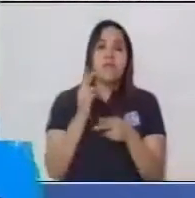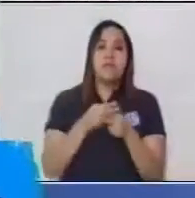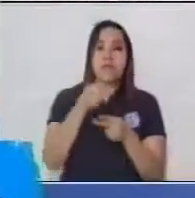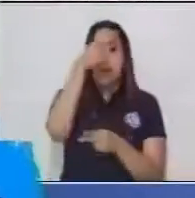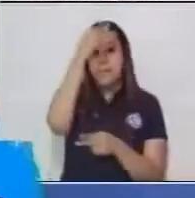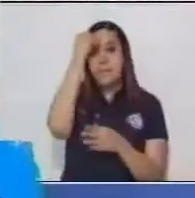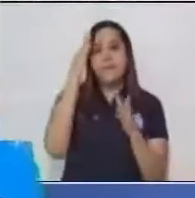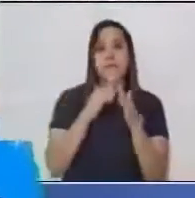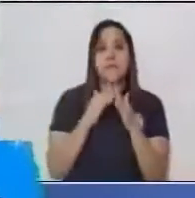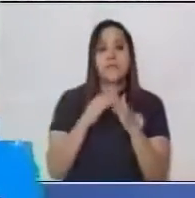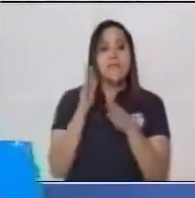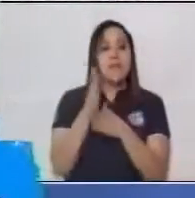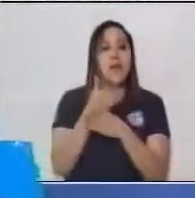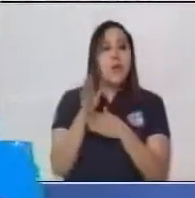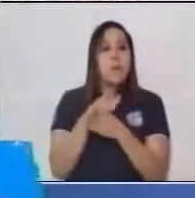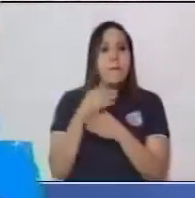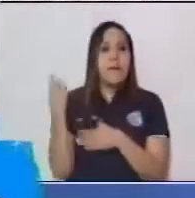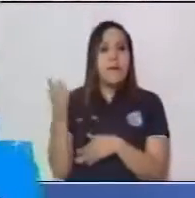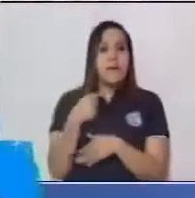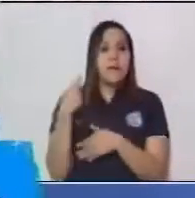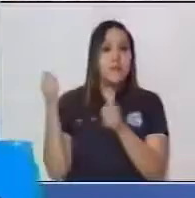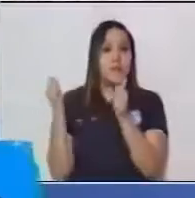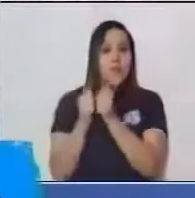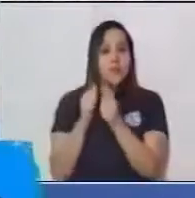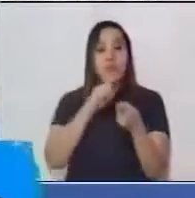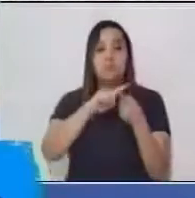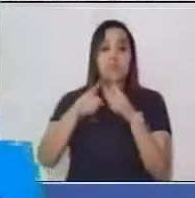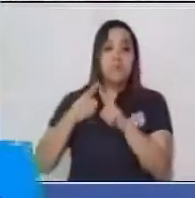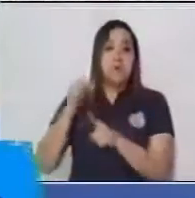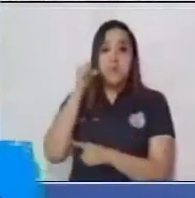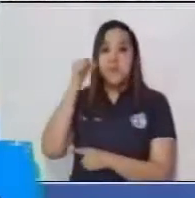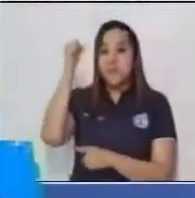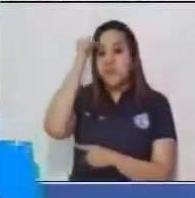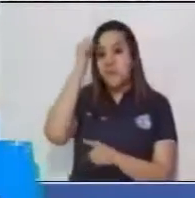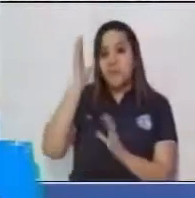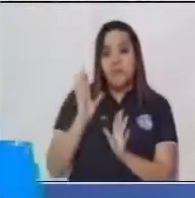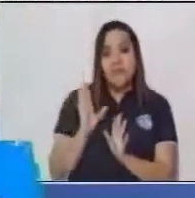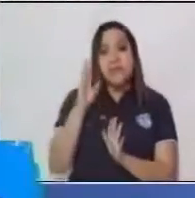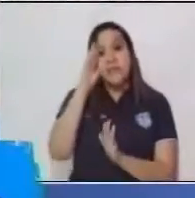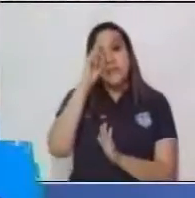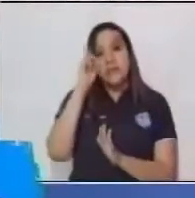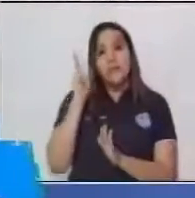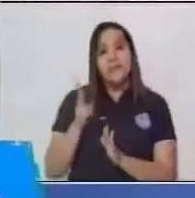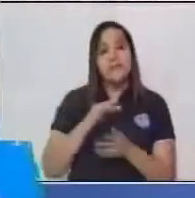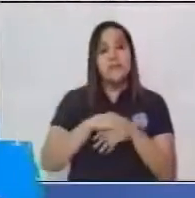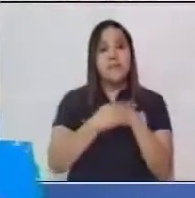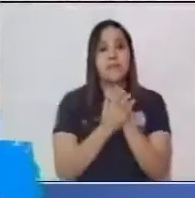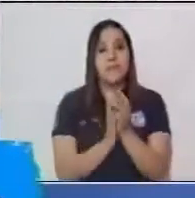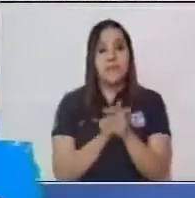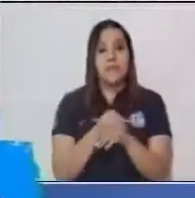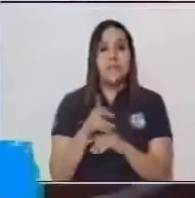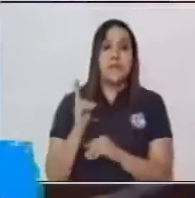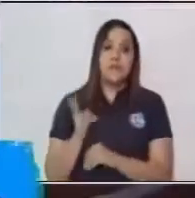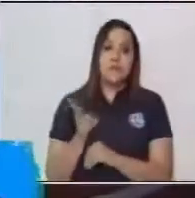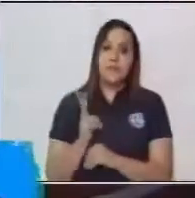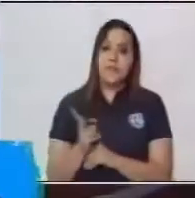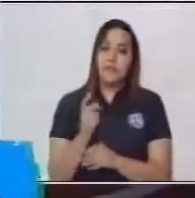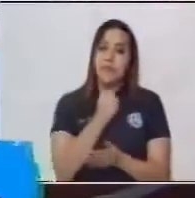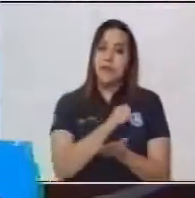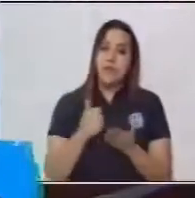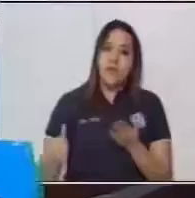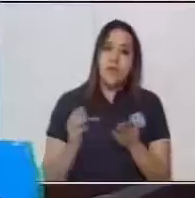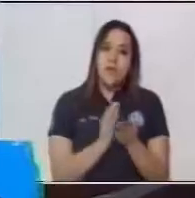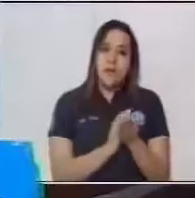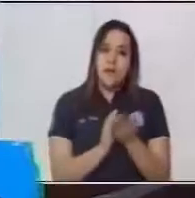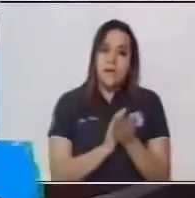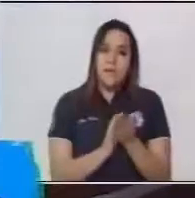en Casa y comparte todo esto con tus amigos o con un adulto. Y recuerda, lávate las manos constantemente con